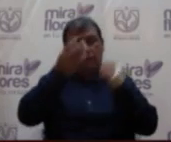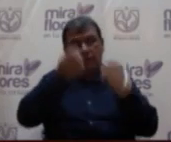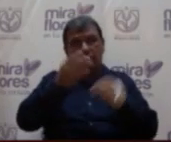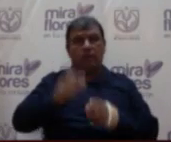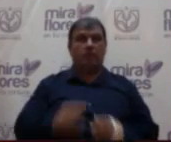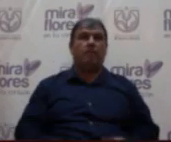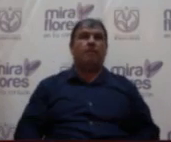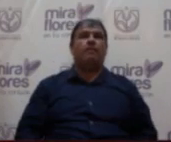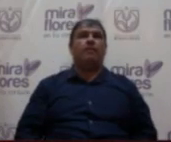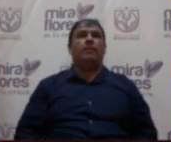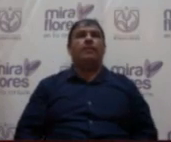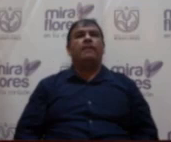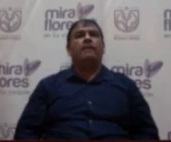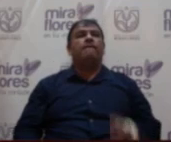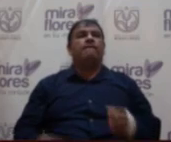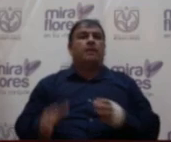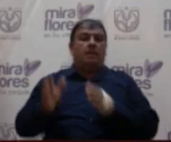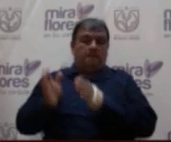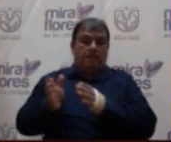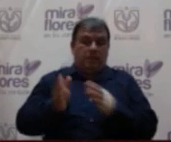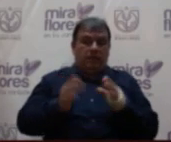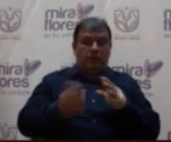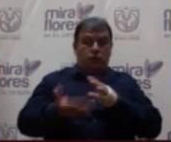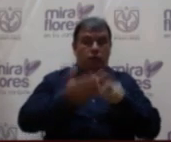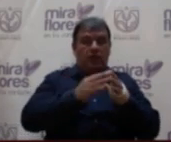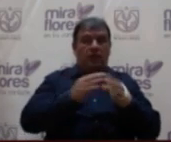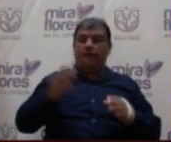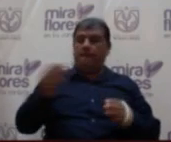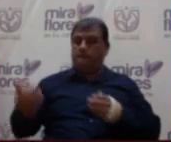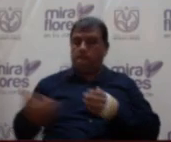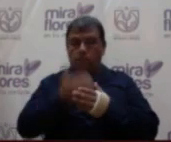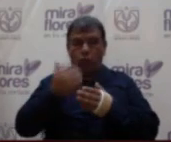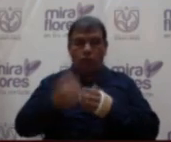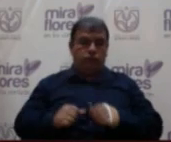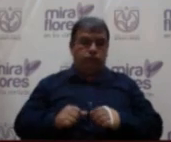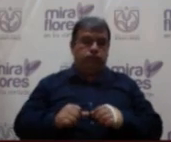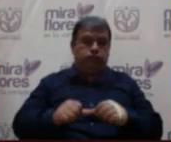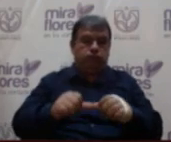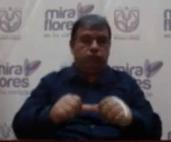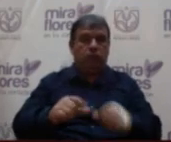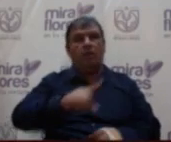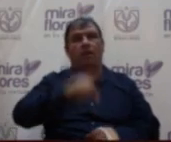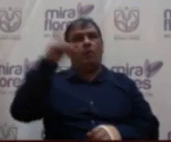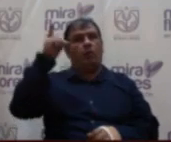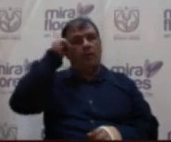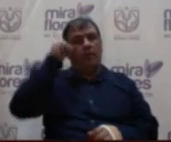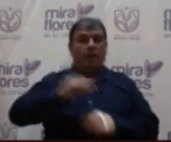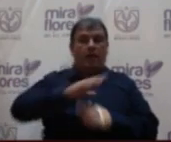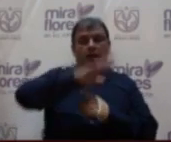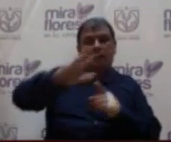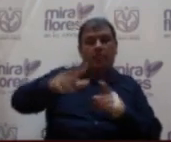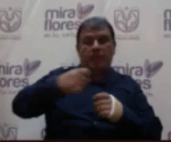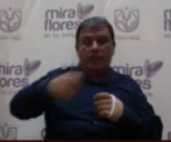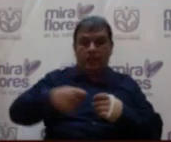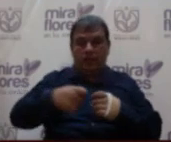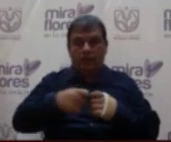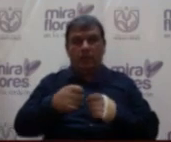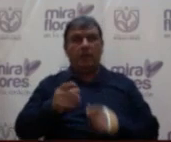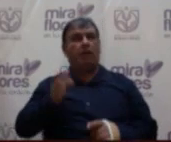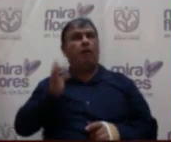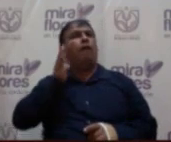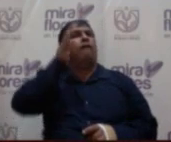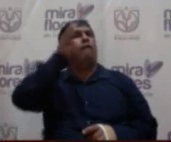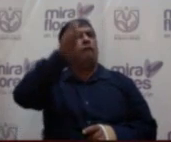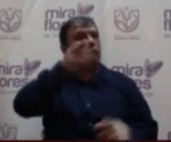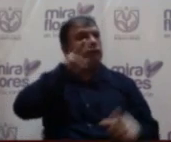Planificación Urbana Moderna y Sostenible para una Política Ambiental y Energética Orientada hacia el Futuro,